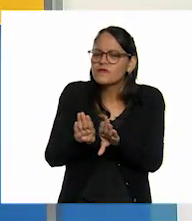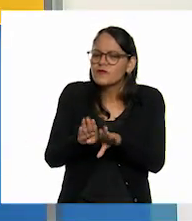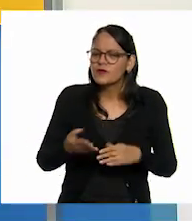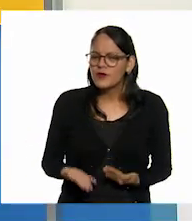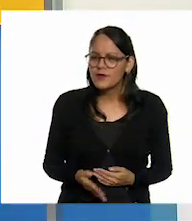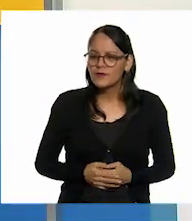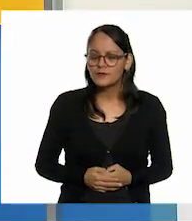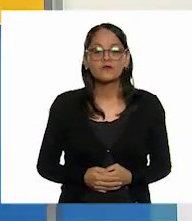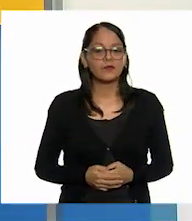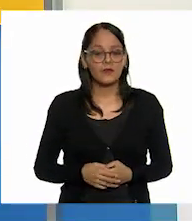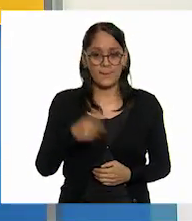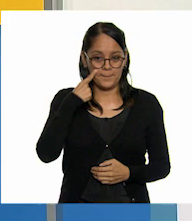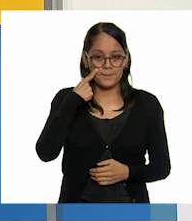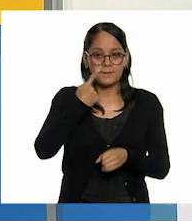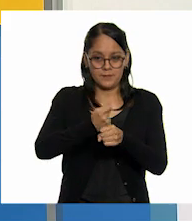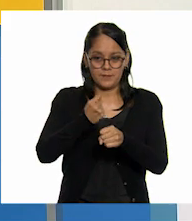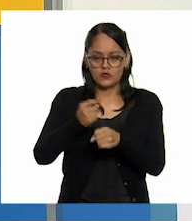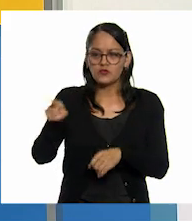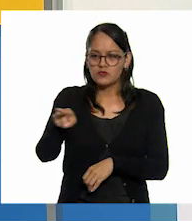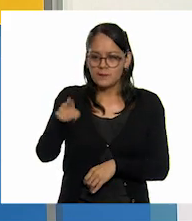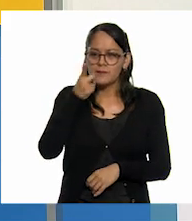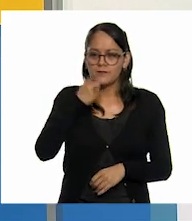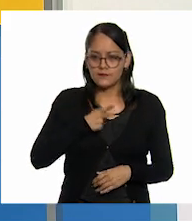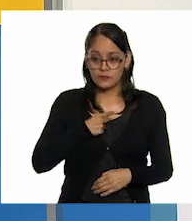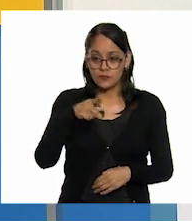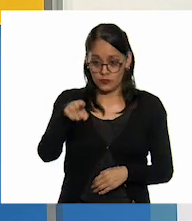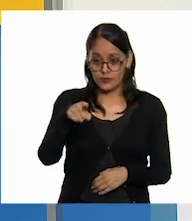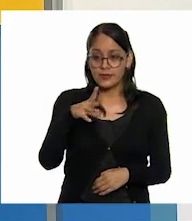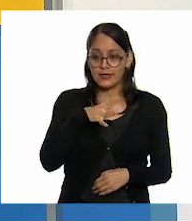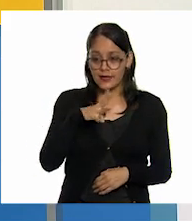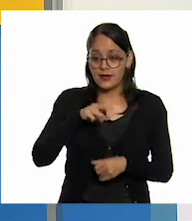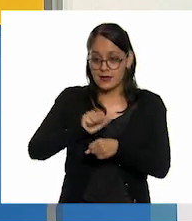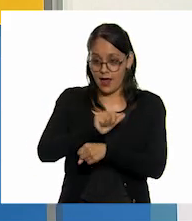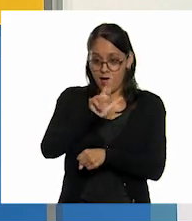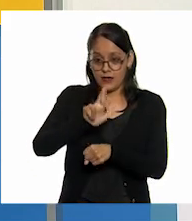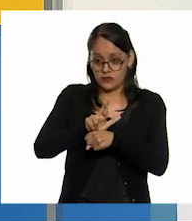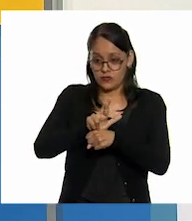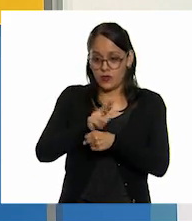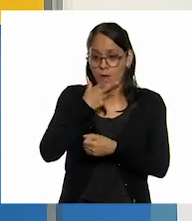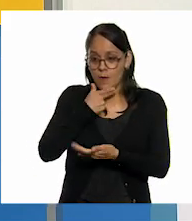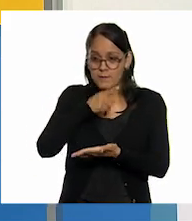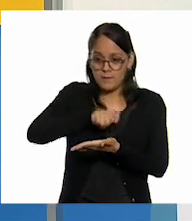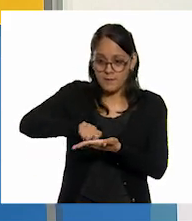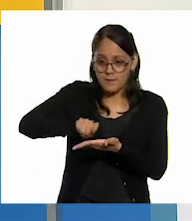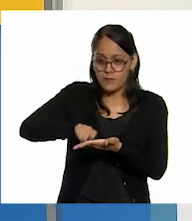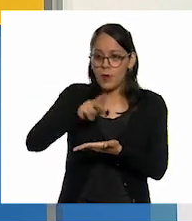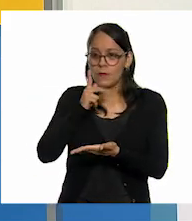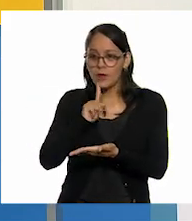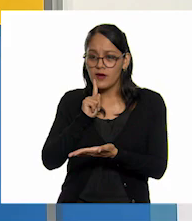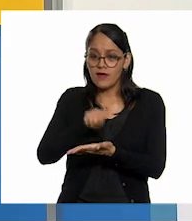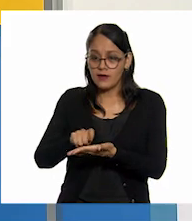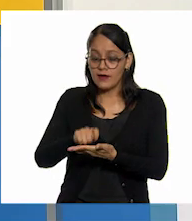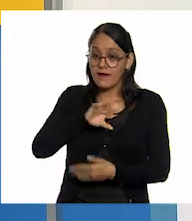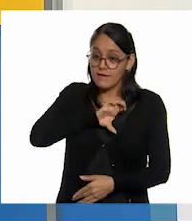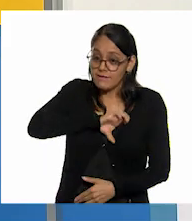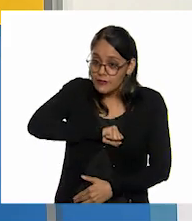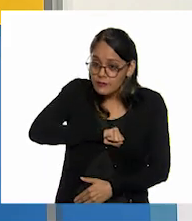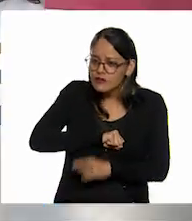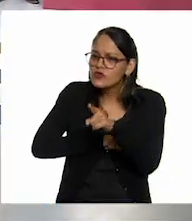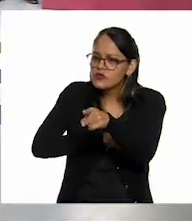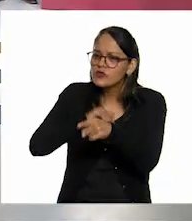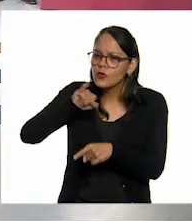Pues primero díganme, ¿ustedes tienen un escritor o escritora favorita? ¿A ti, Juan Carlos, te gusta alguien en